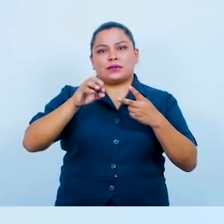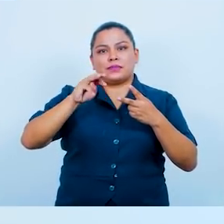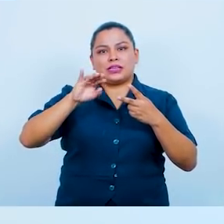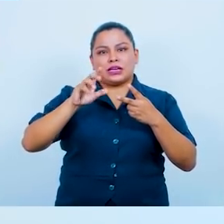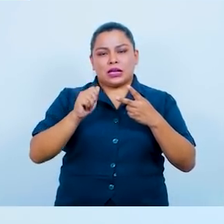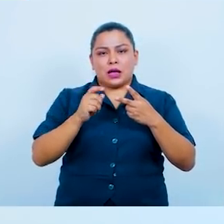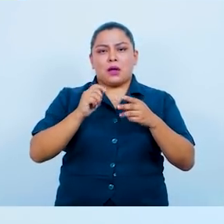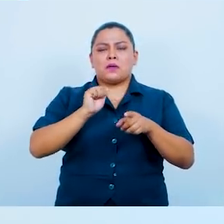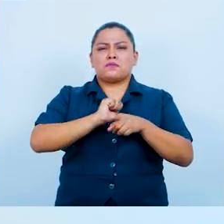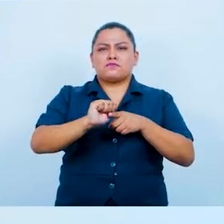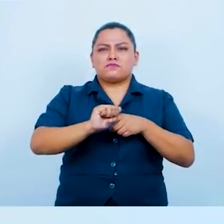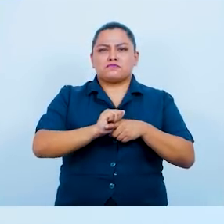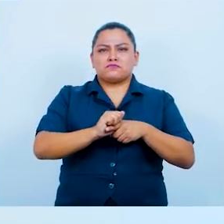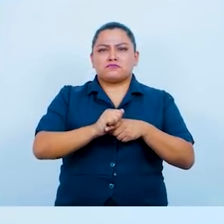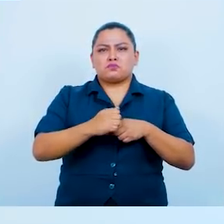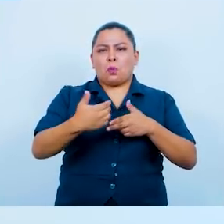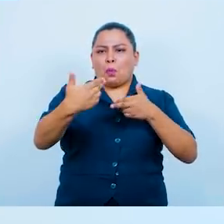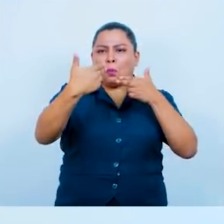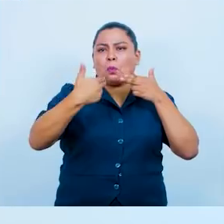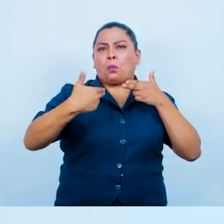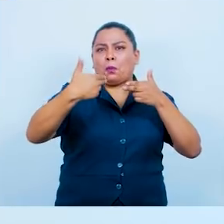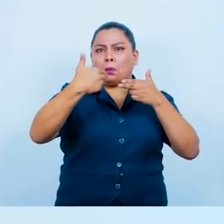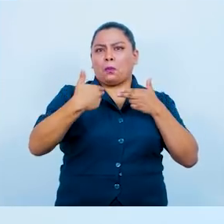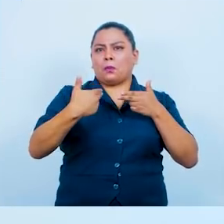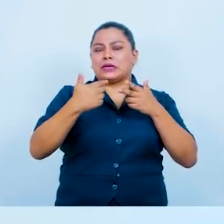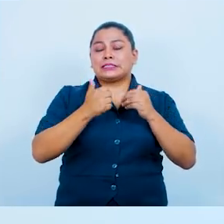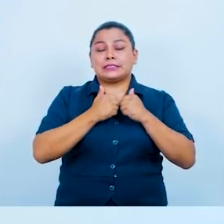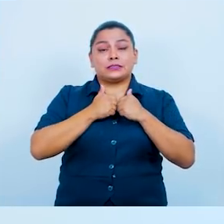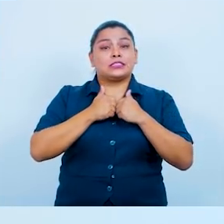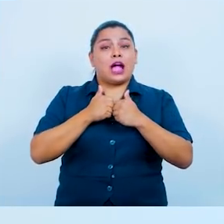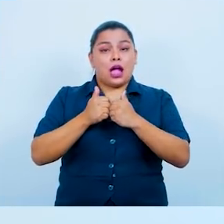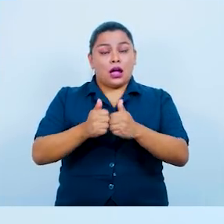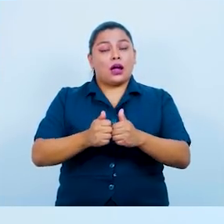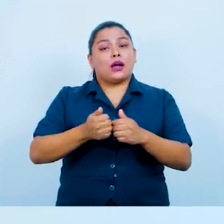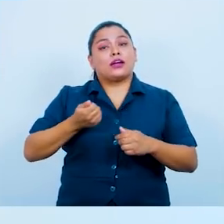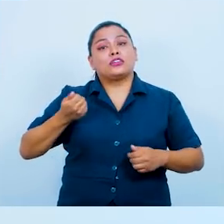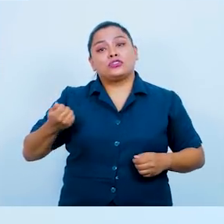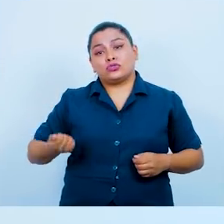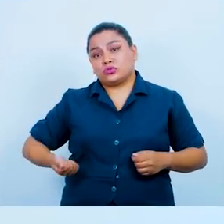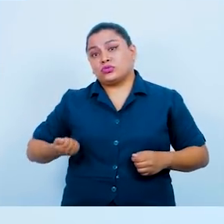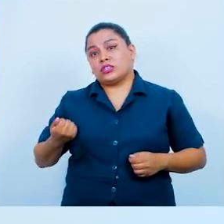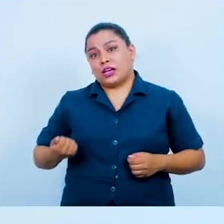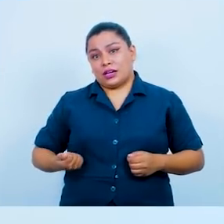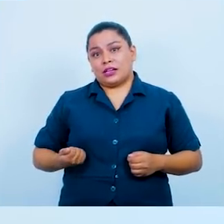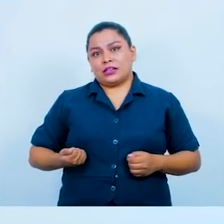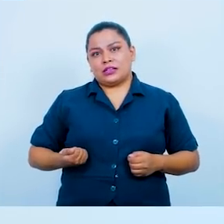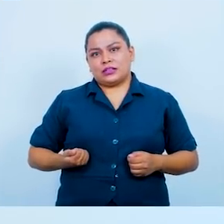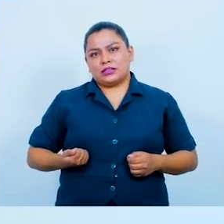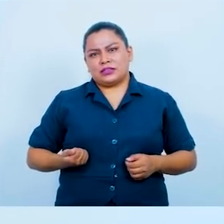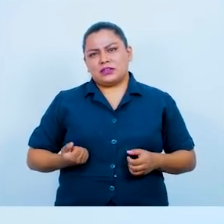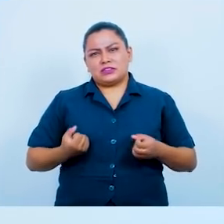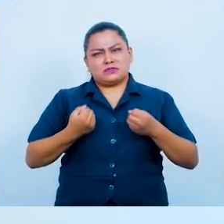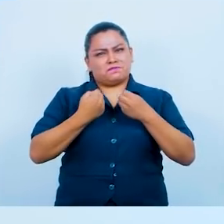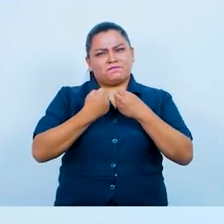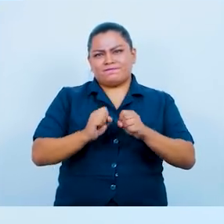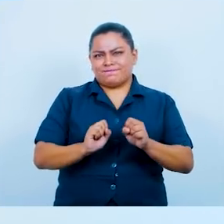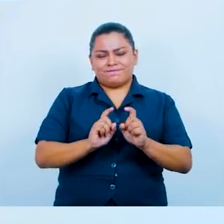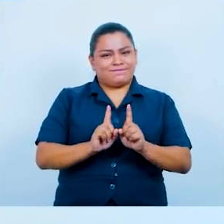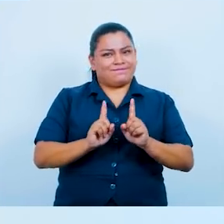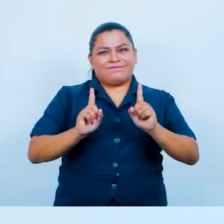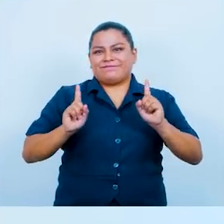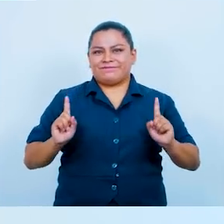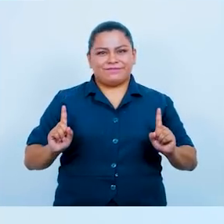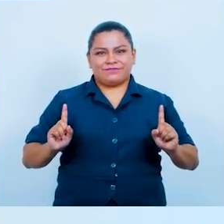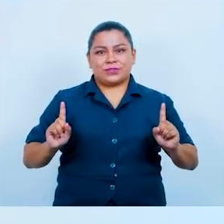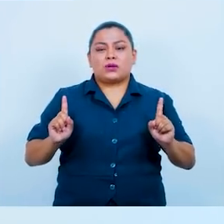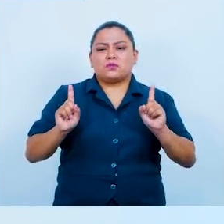cuando activamos nuestra cámara, cuando acompañamos a nuestros estudiantes y rompemos la distancia a través